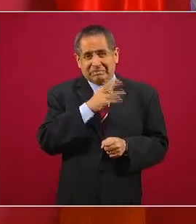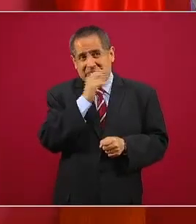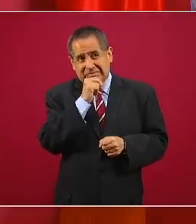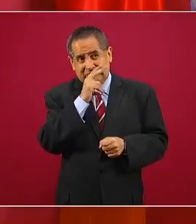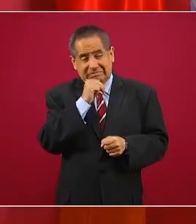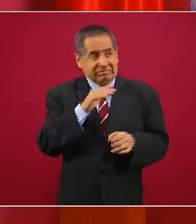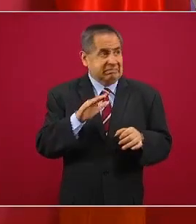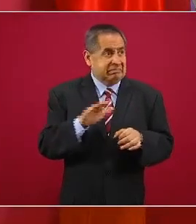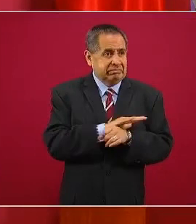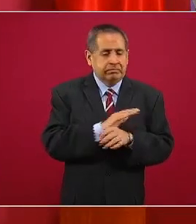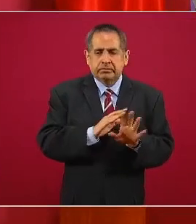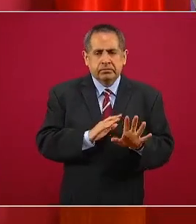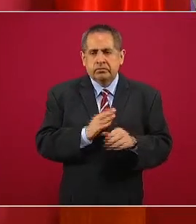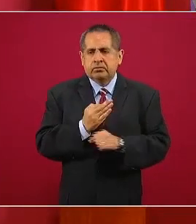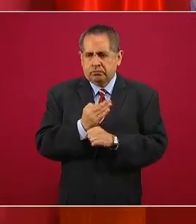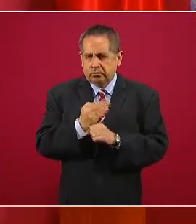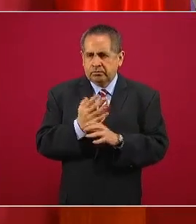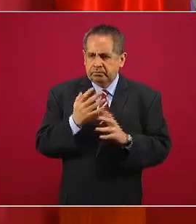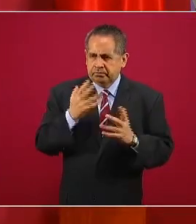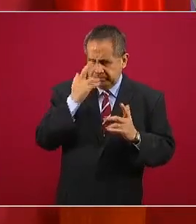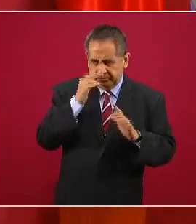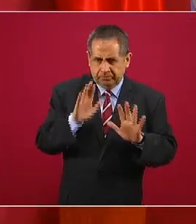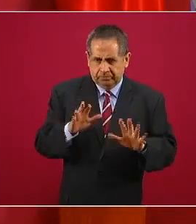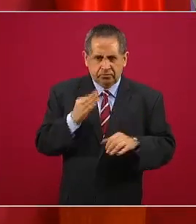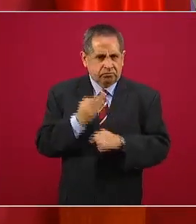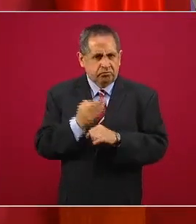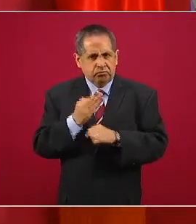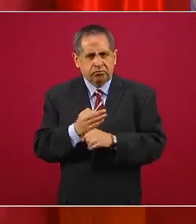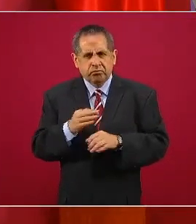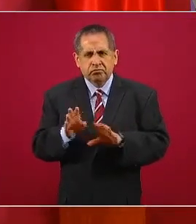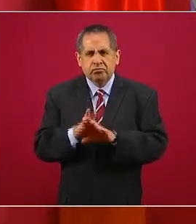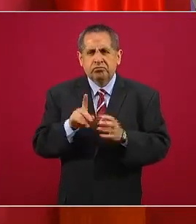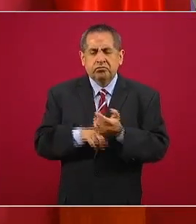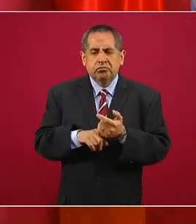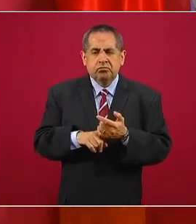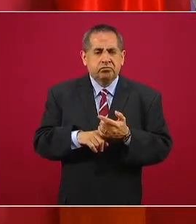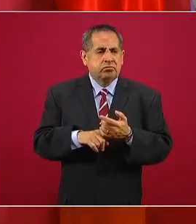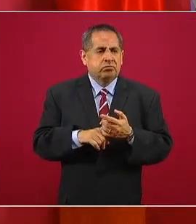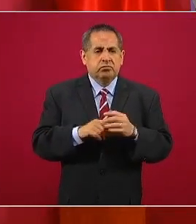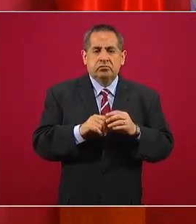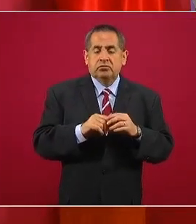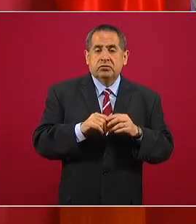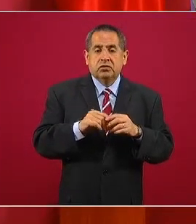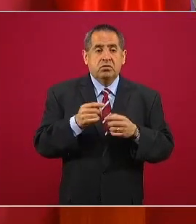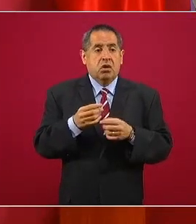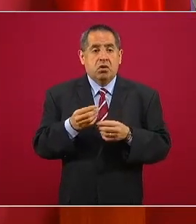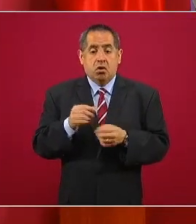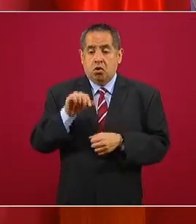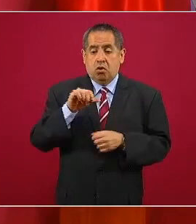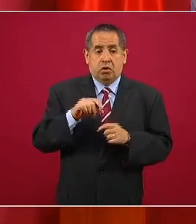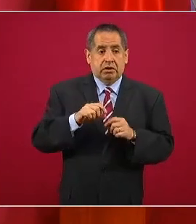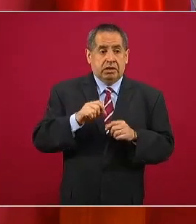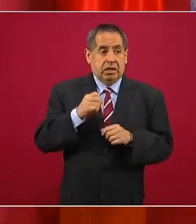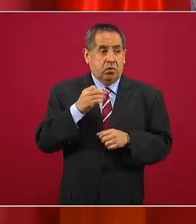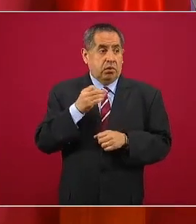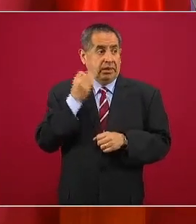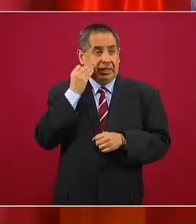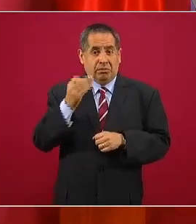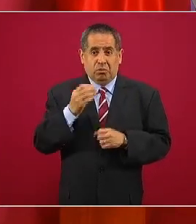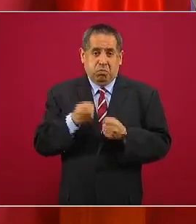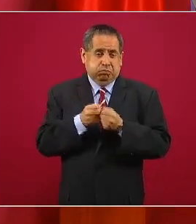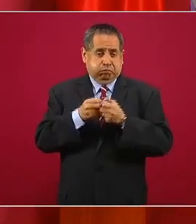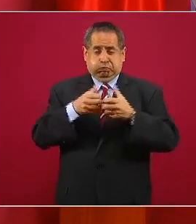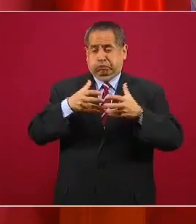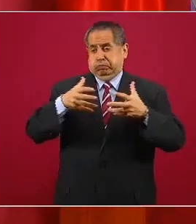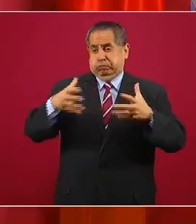aquí la clave fue el aplanar la curva, lo que hicimos con el apoyo de